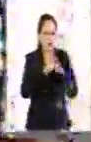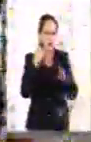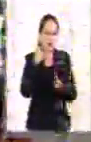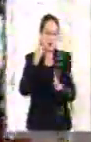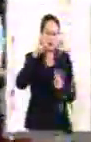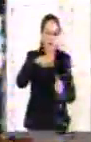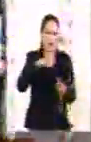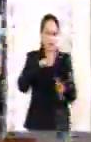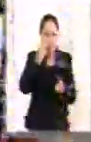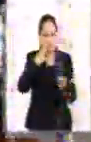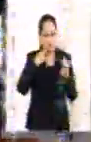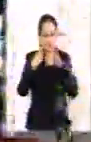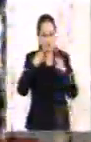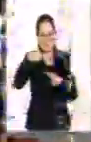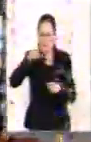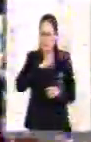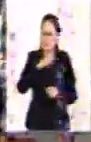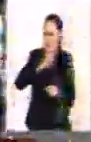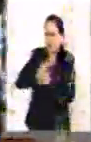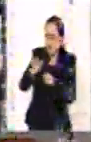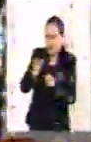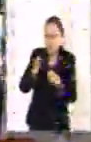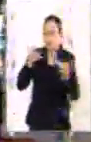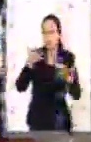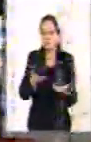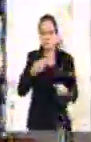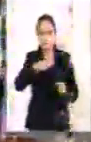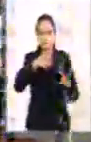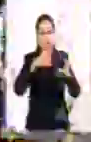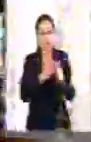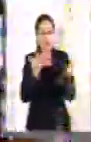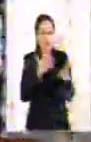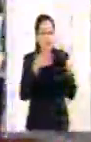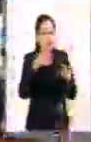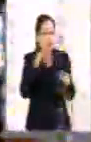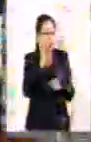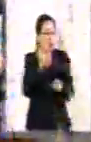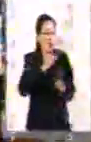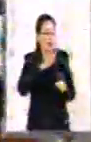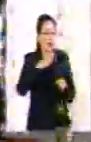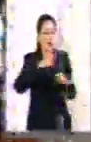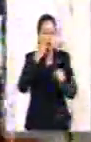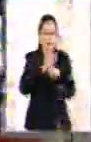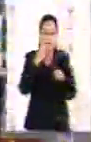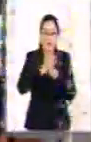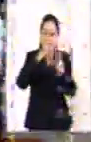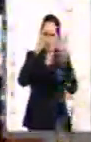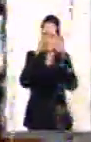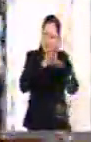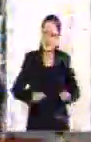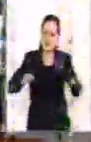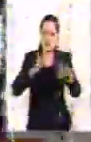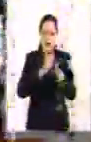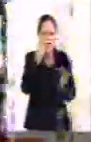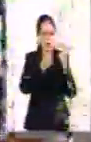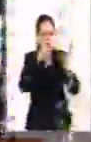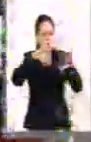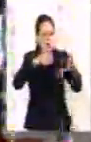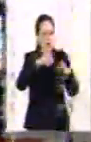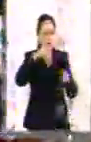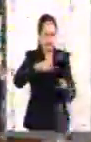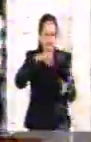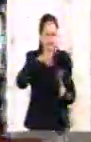en este debate, no sé a qué le tienen miedo, lo hacen durante la discusión de un tema de la mayor relevancia. Algunos inclusive